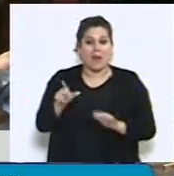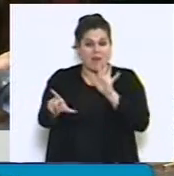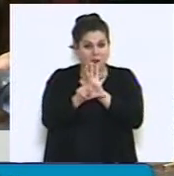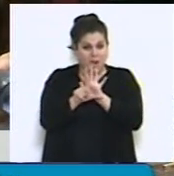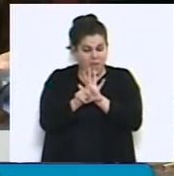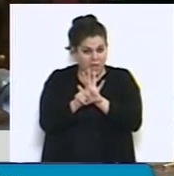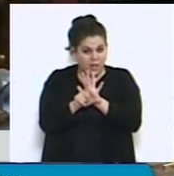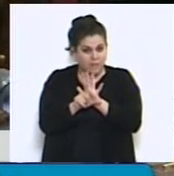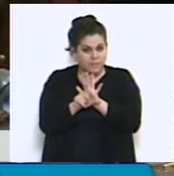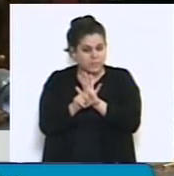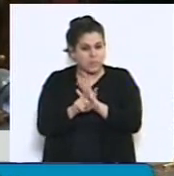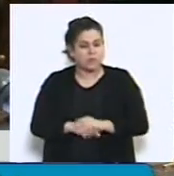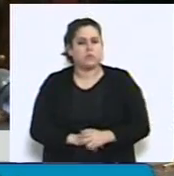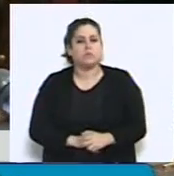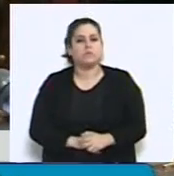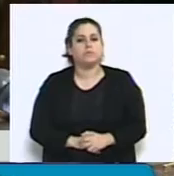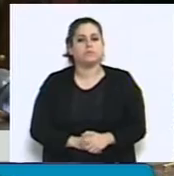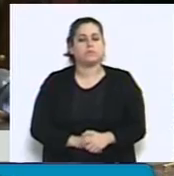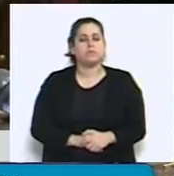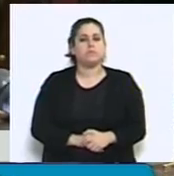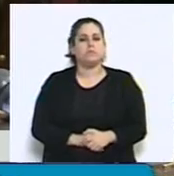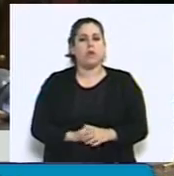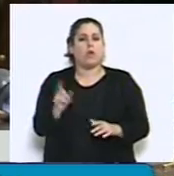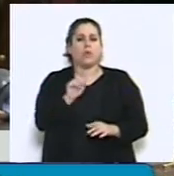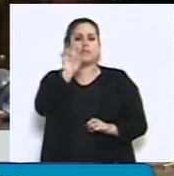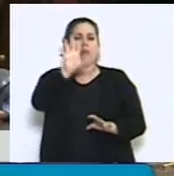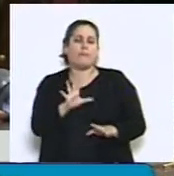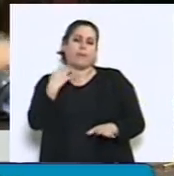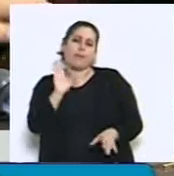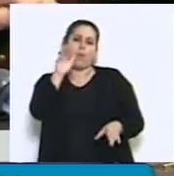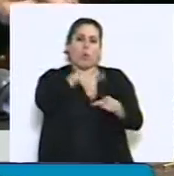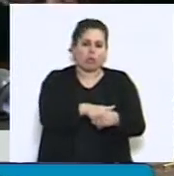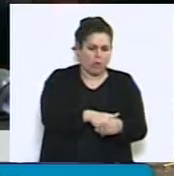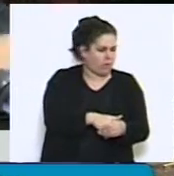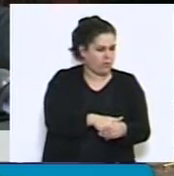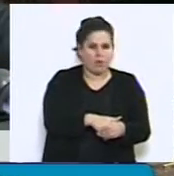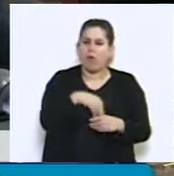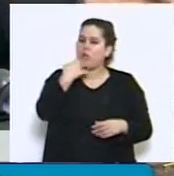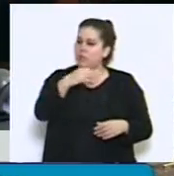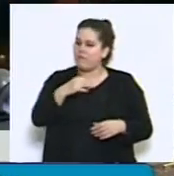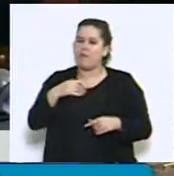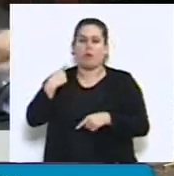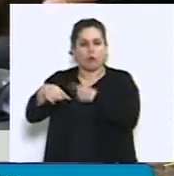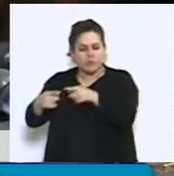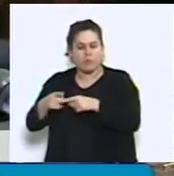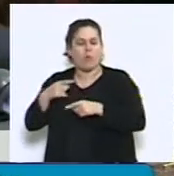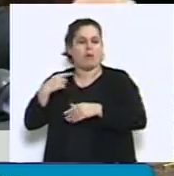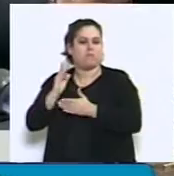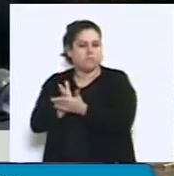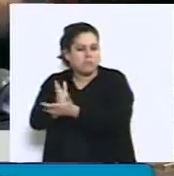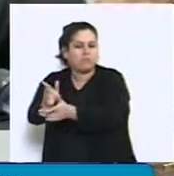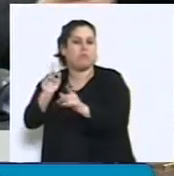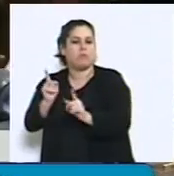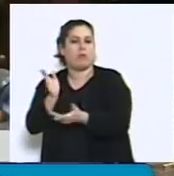ley, no solamente tenemos que votar la ley, sino tenemos que militar y garantizar que